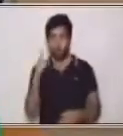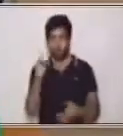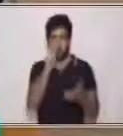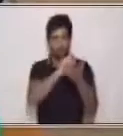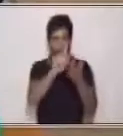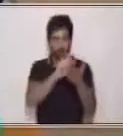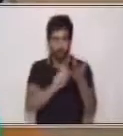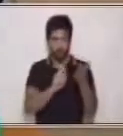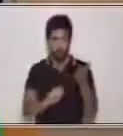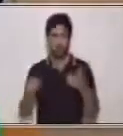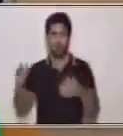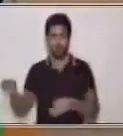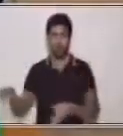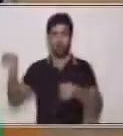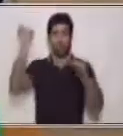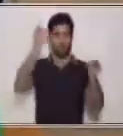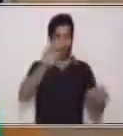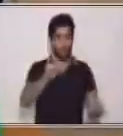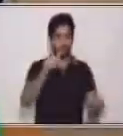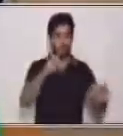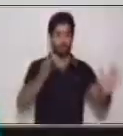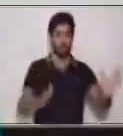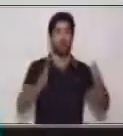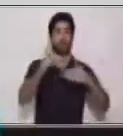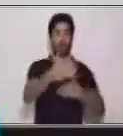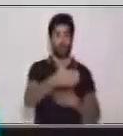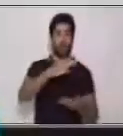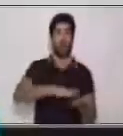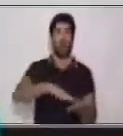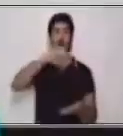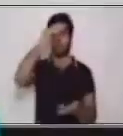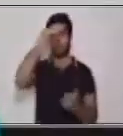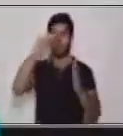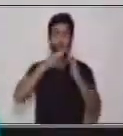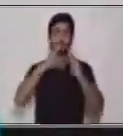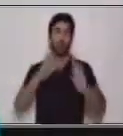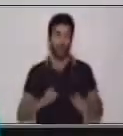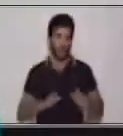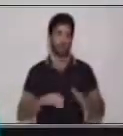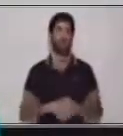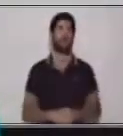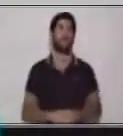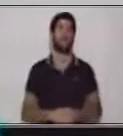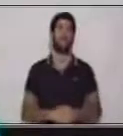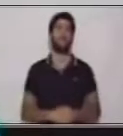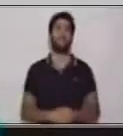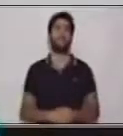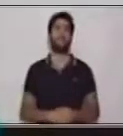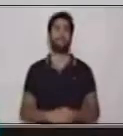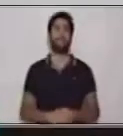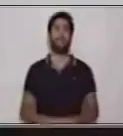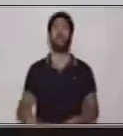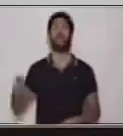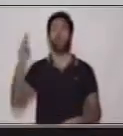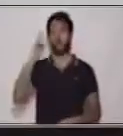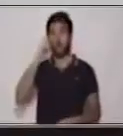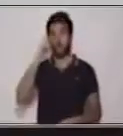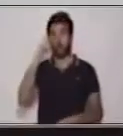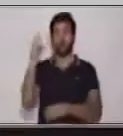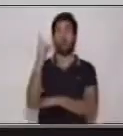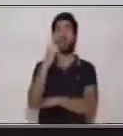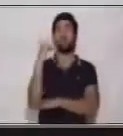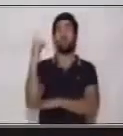de colocar en tu portafolio Aprendo en Casa. Recuerda que es